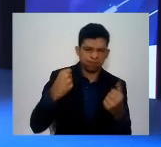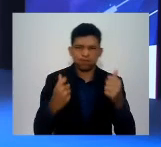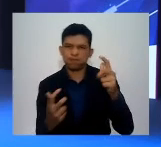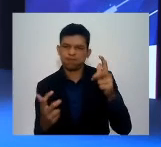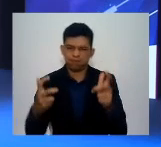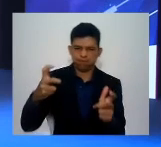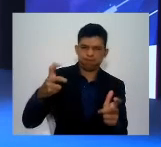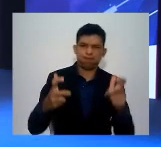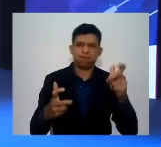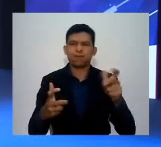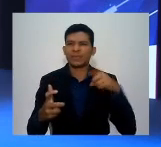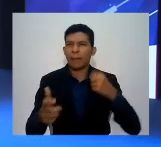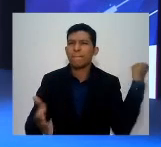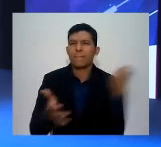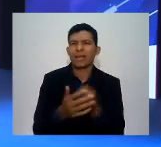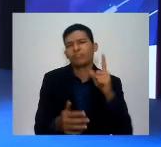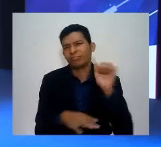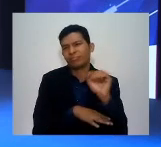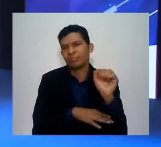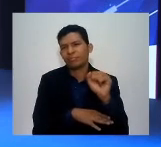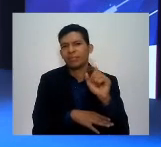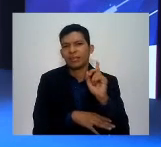los días, hijo de madre. Entonces,